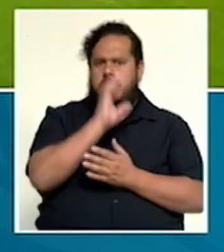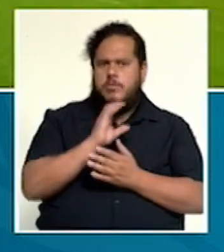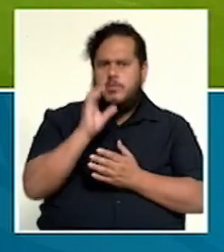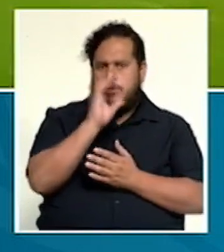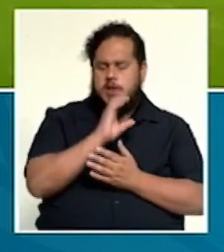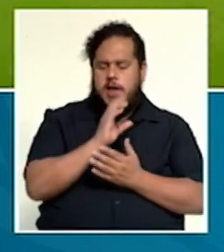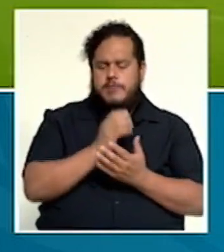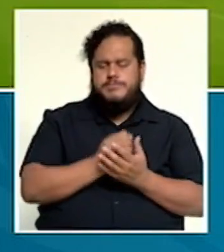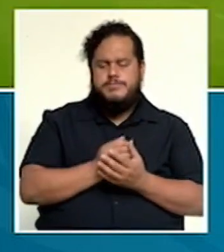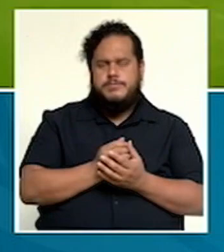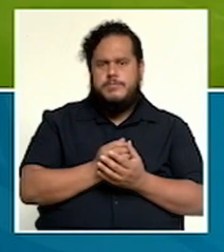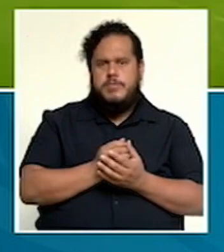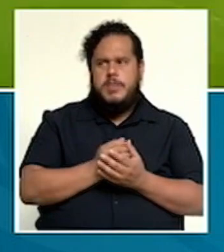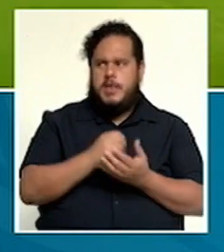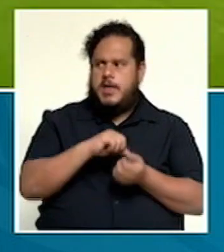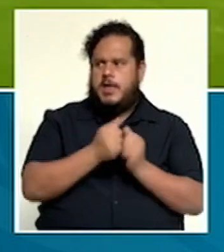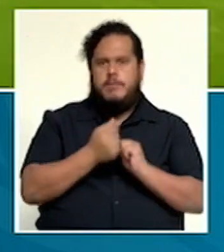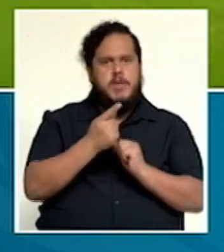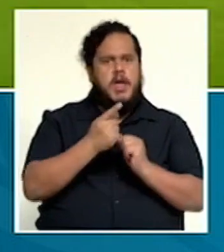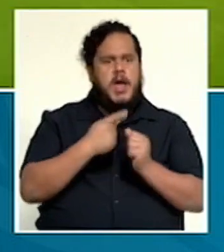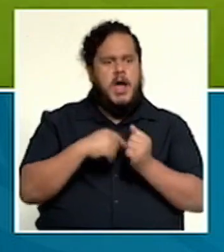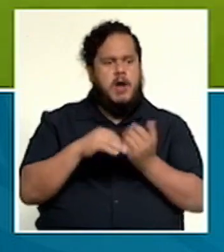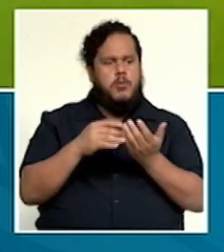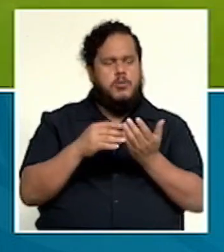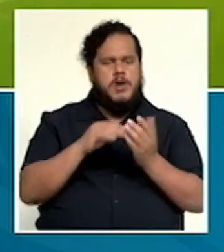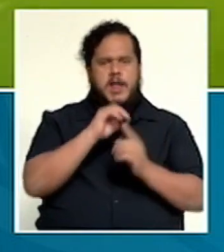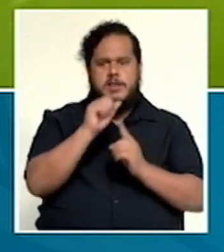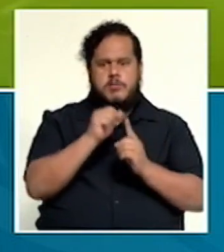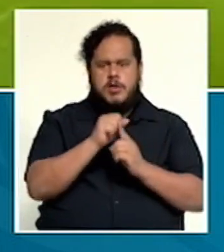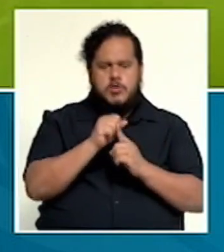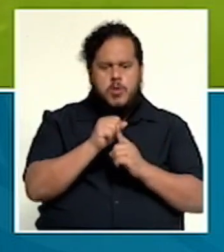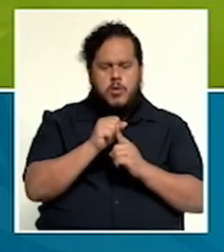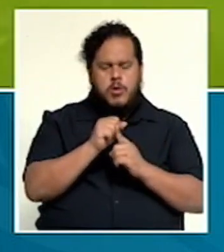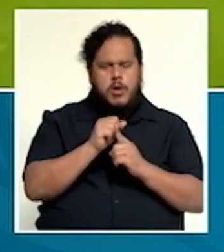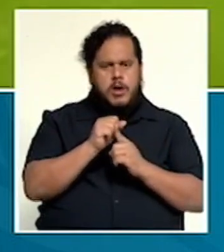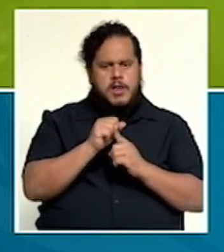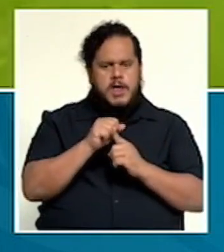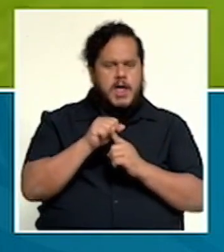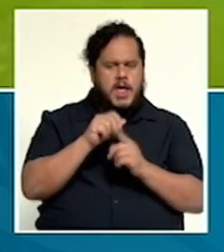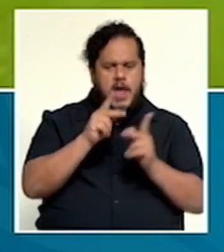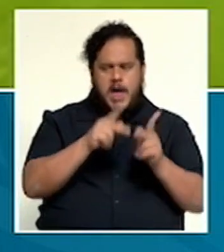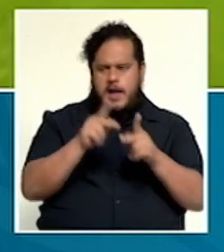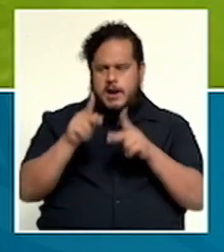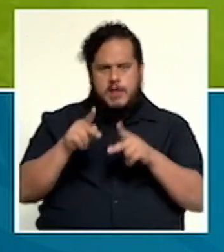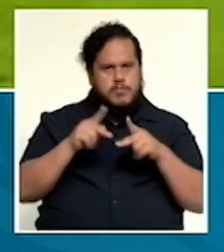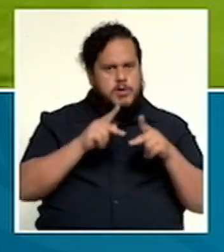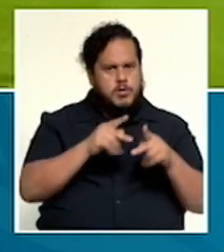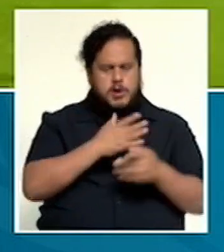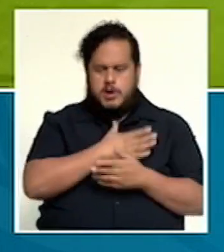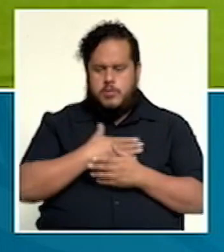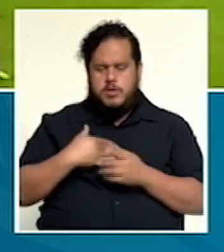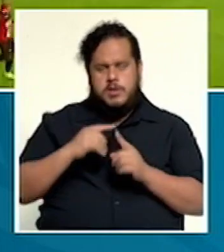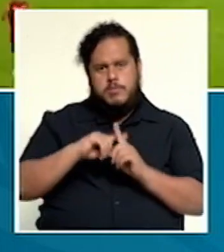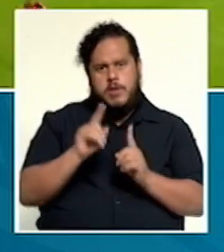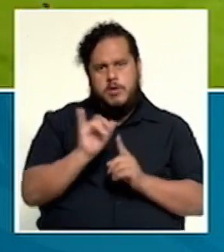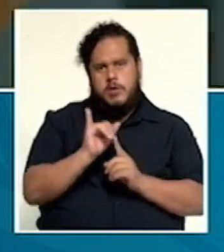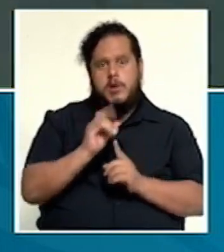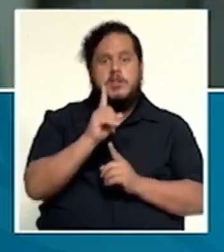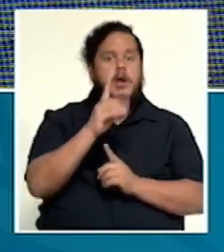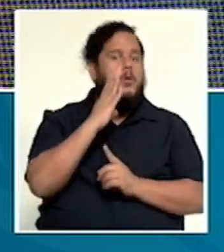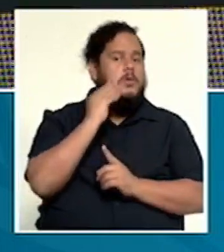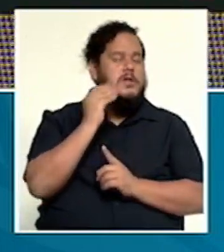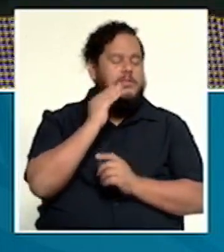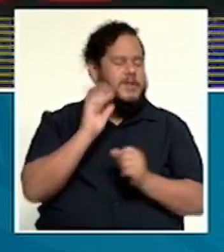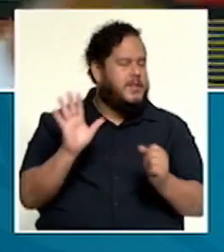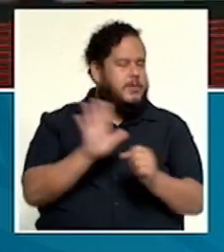sea un espectáculo que a la gente le guste, pero que además sea una experiencia